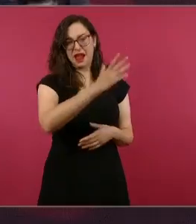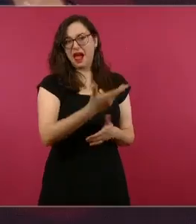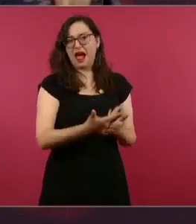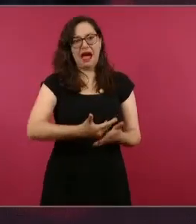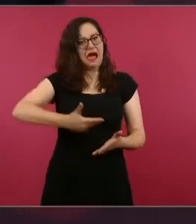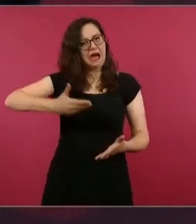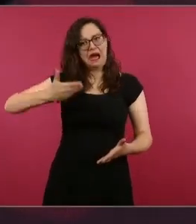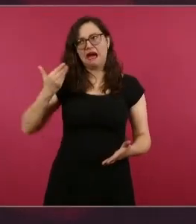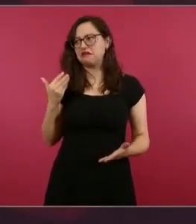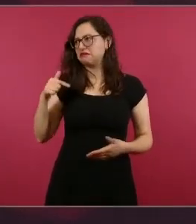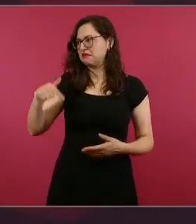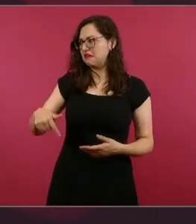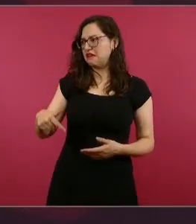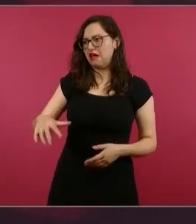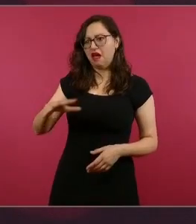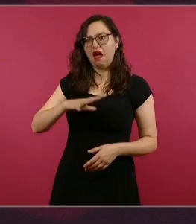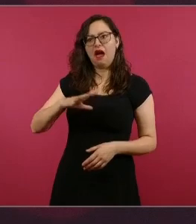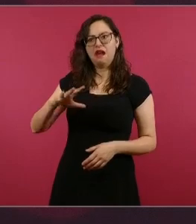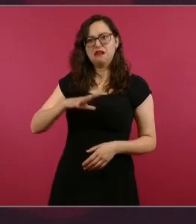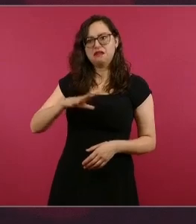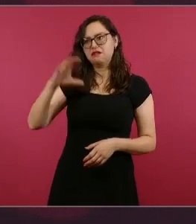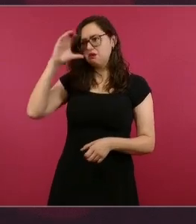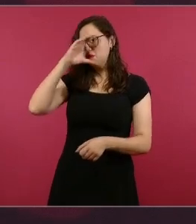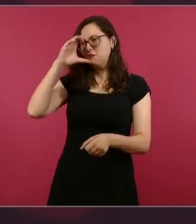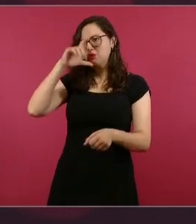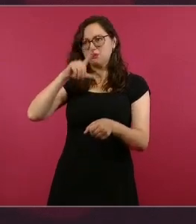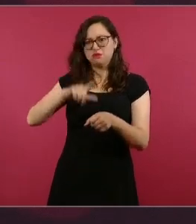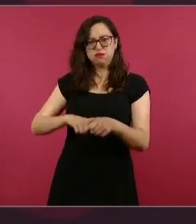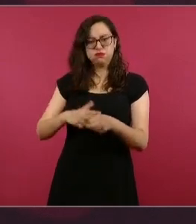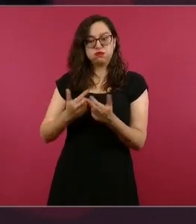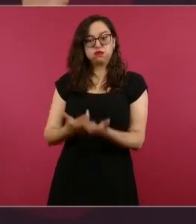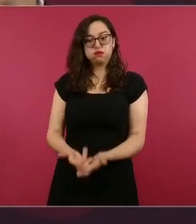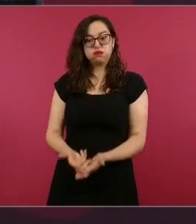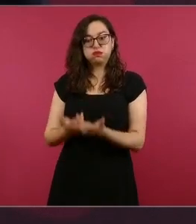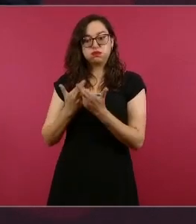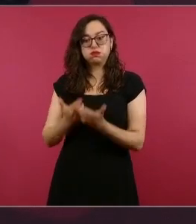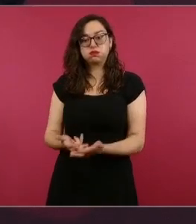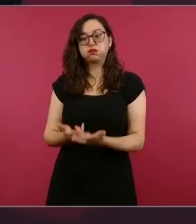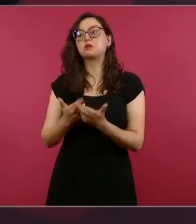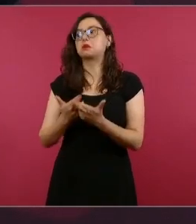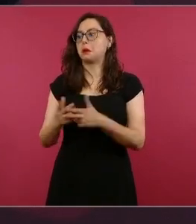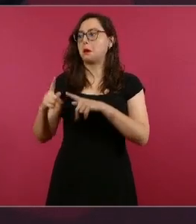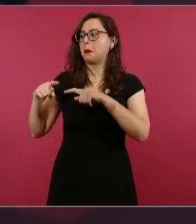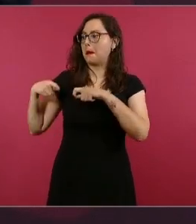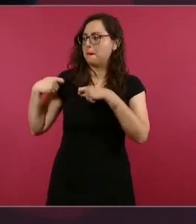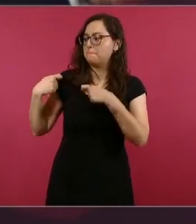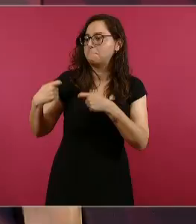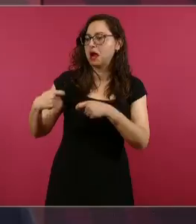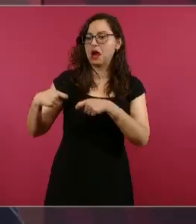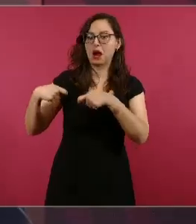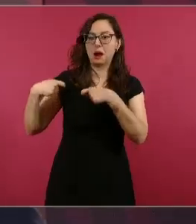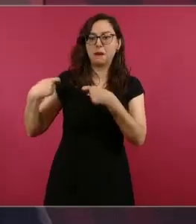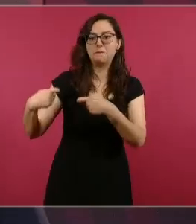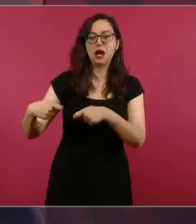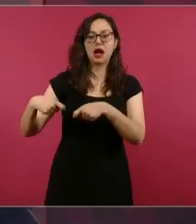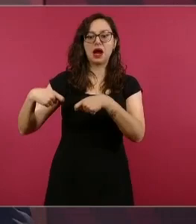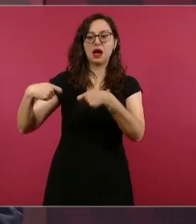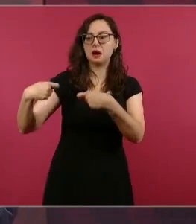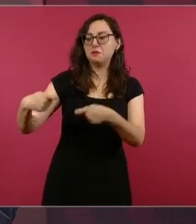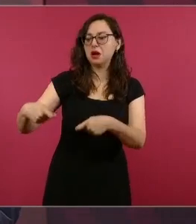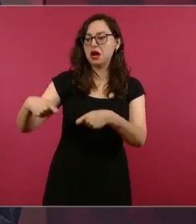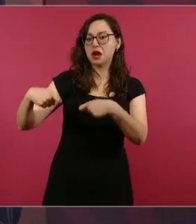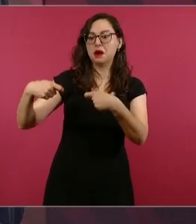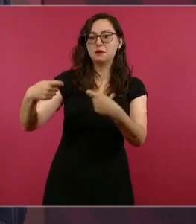eso se ha ido transmitiendo, y por eso el mexicano es trabajador, y por eso